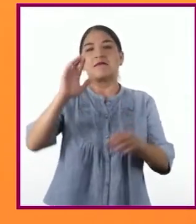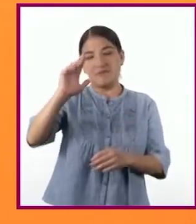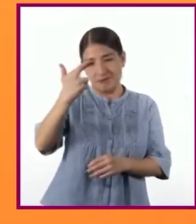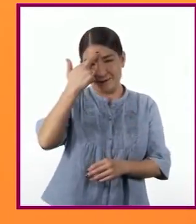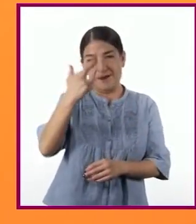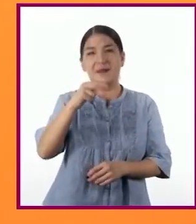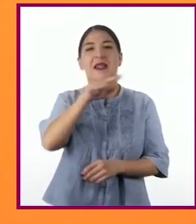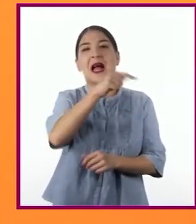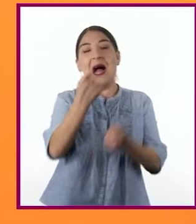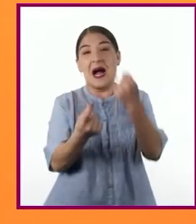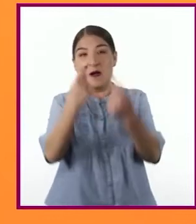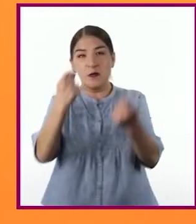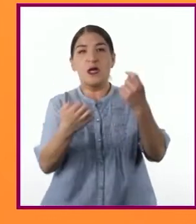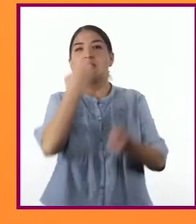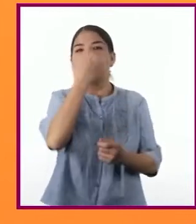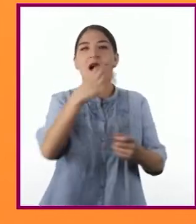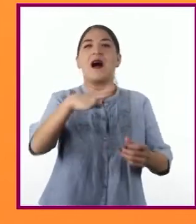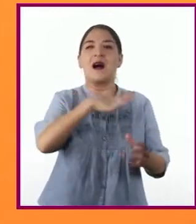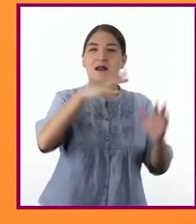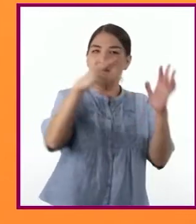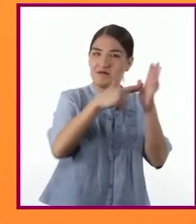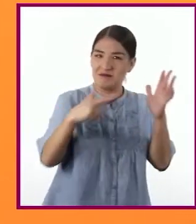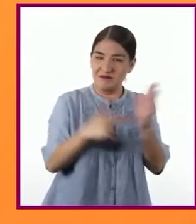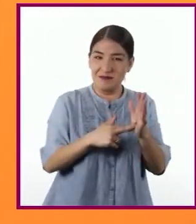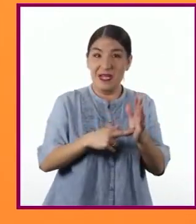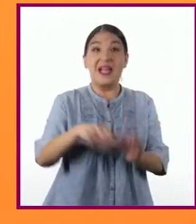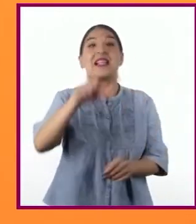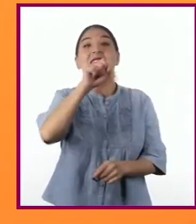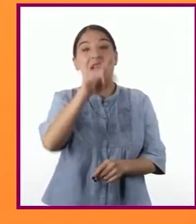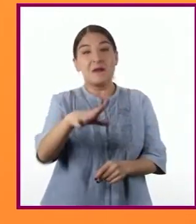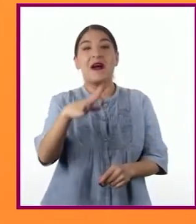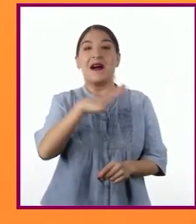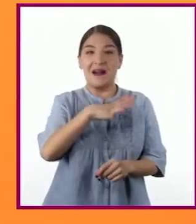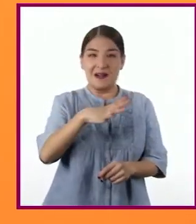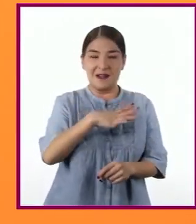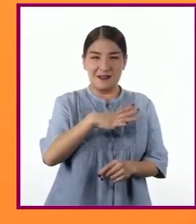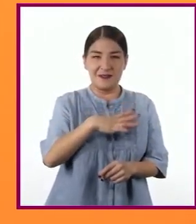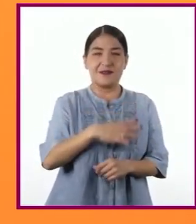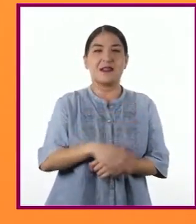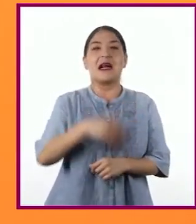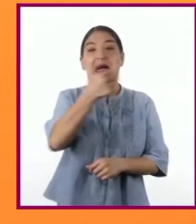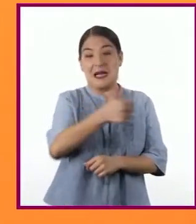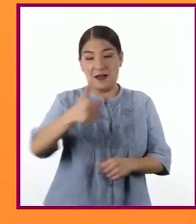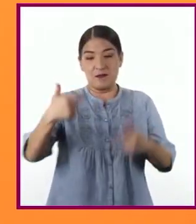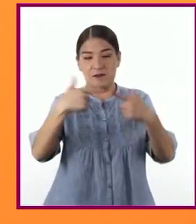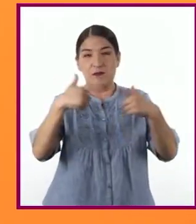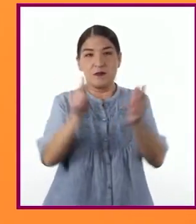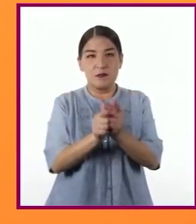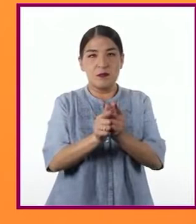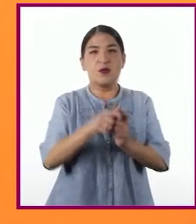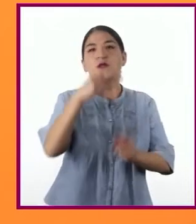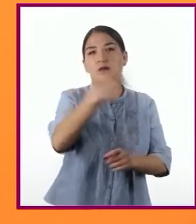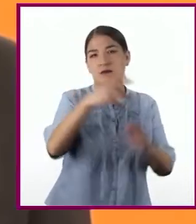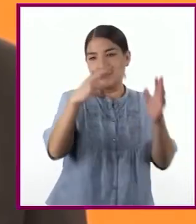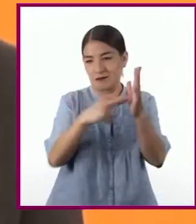algunas escuelas hay un reglamento y además cada grupo también consensa uno